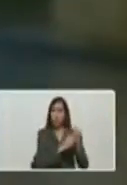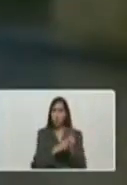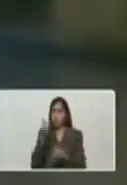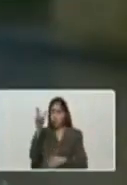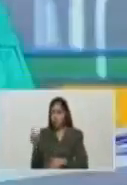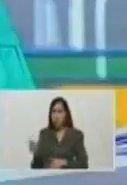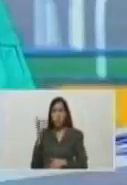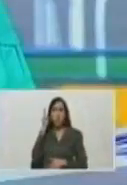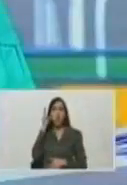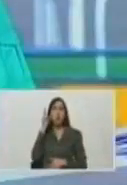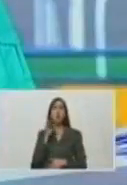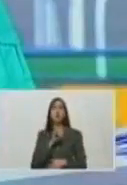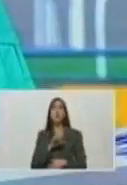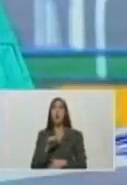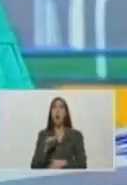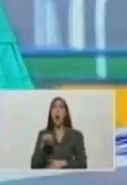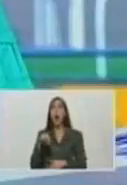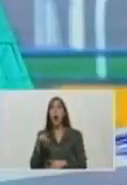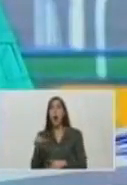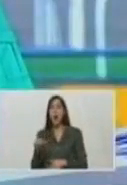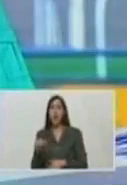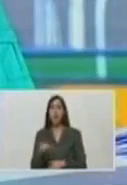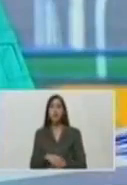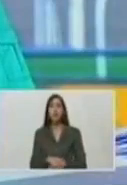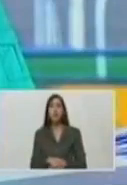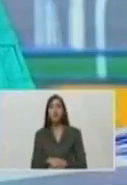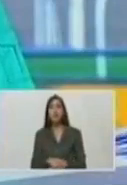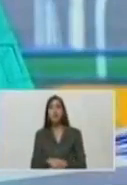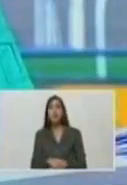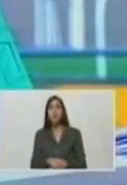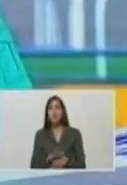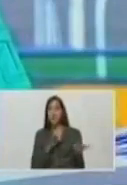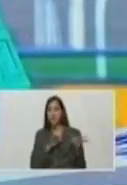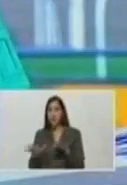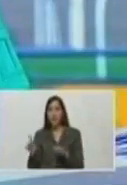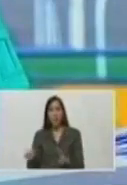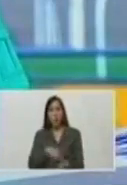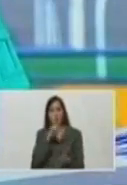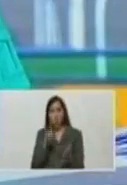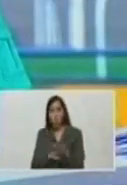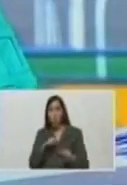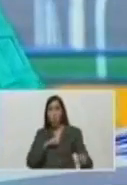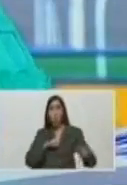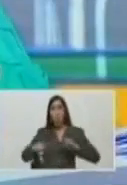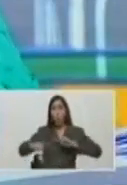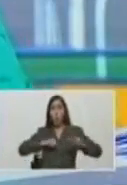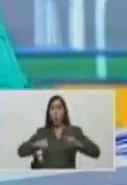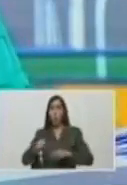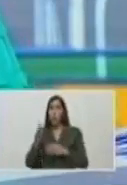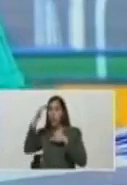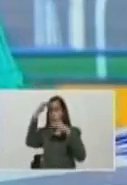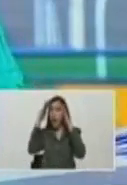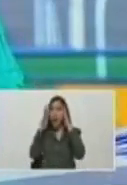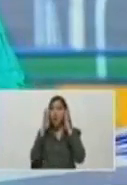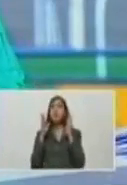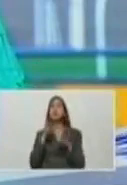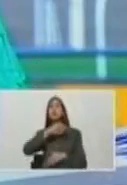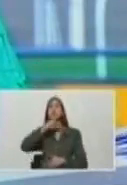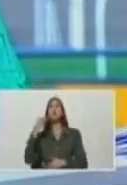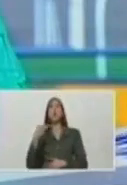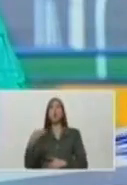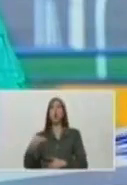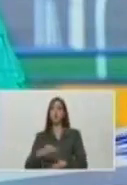¿no? Joana Carrillo, secretaria general del movimiento Somos Venezuela. Atención, muchachos y muchachas